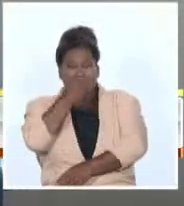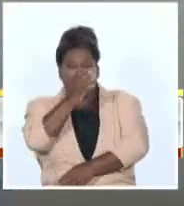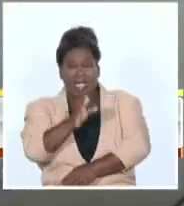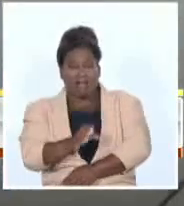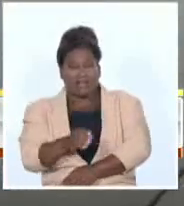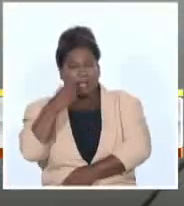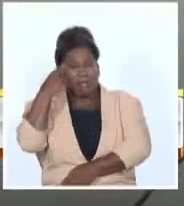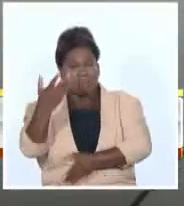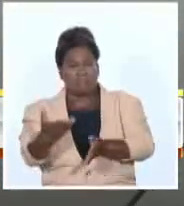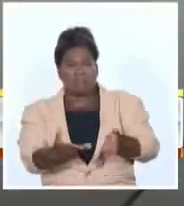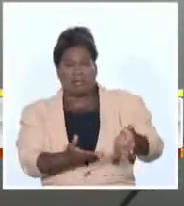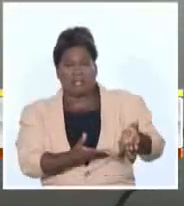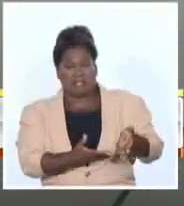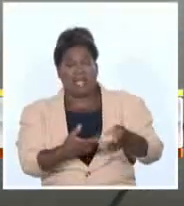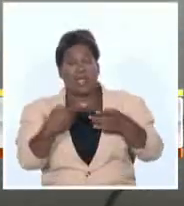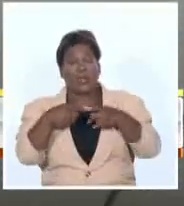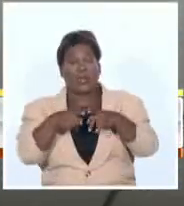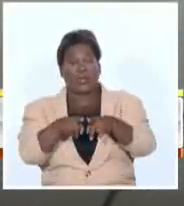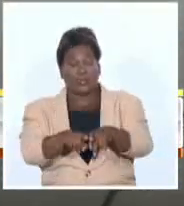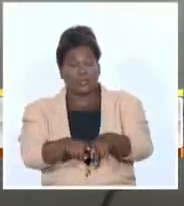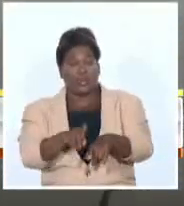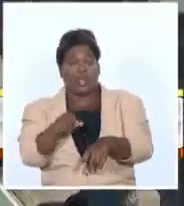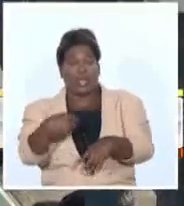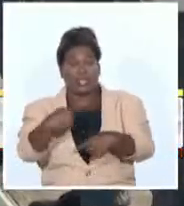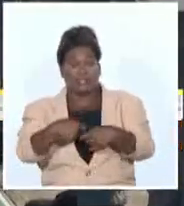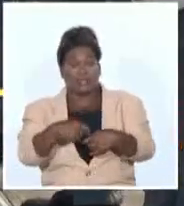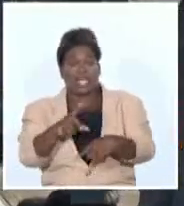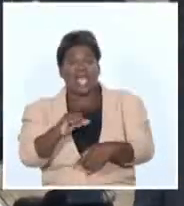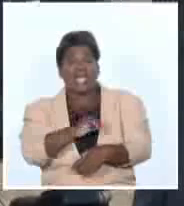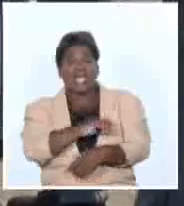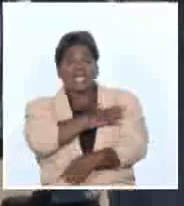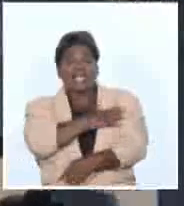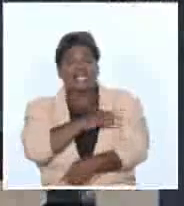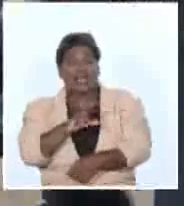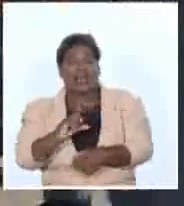este viernes junto a su compañera Liz Cuesta Peraza.